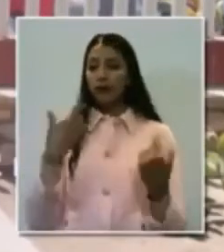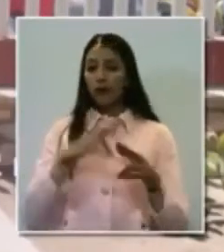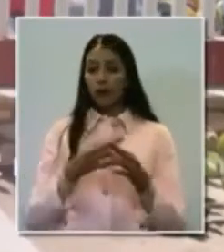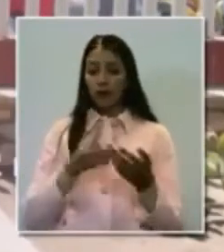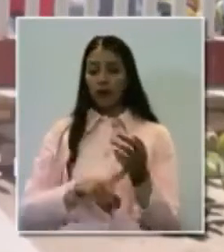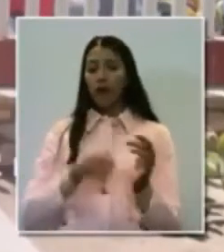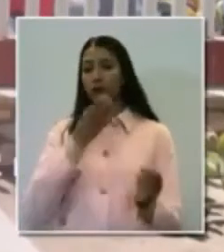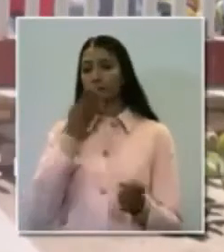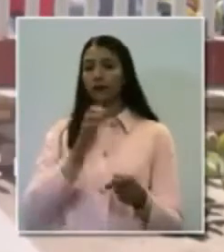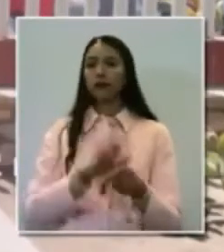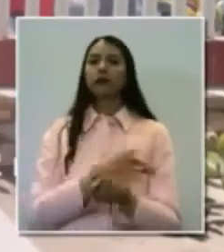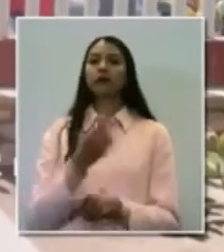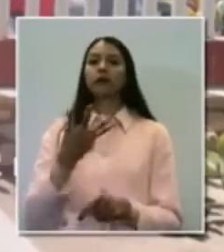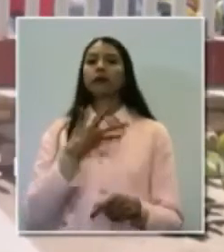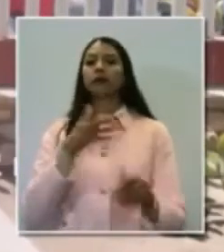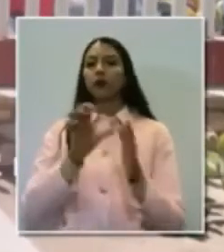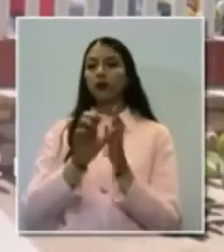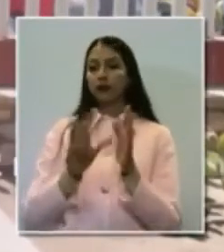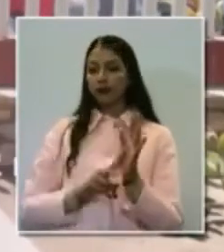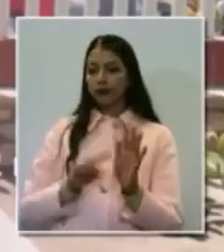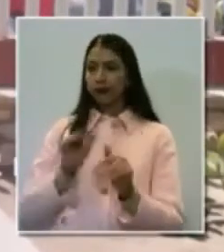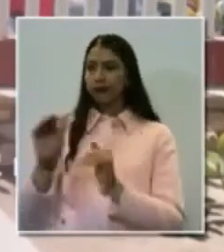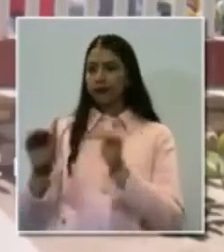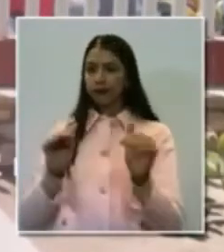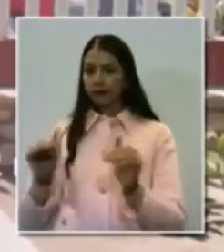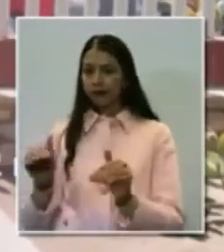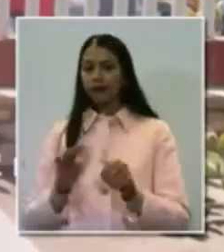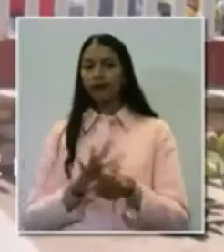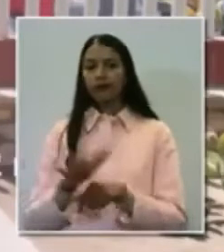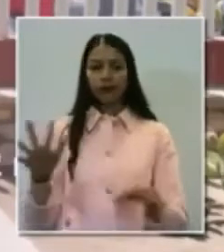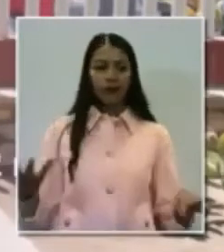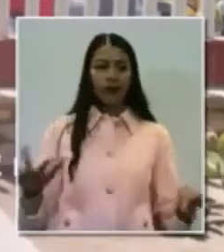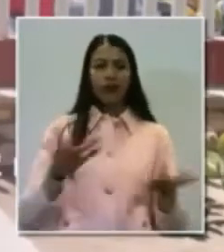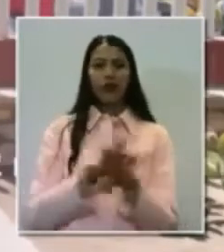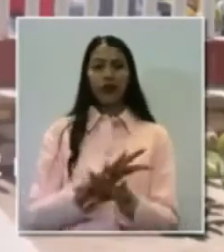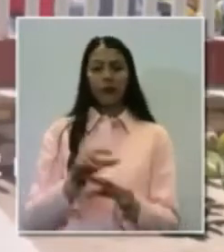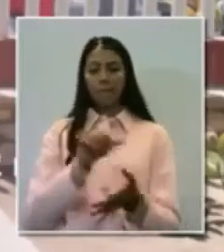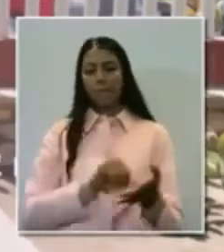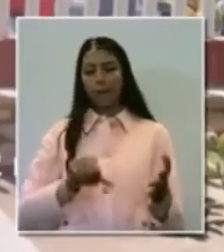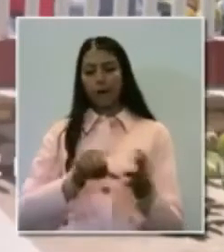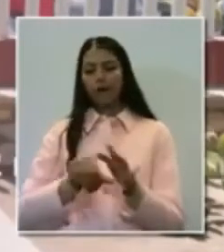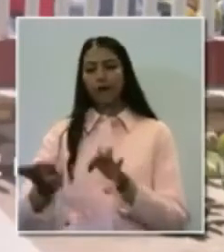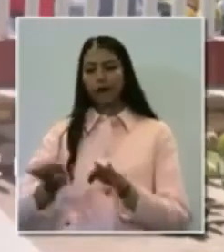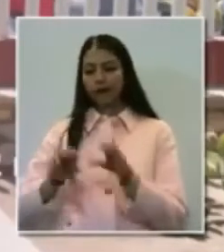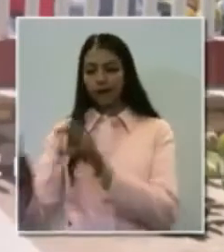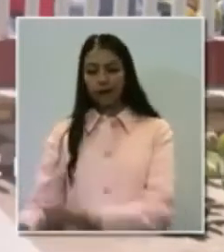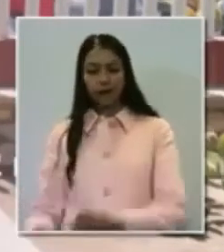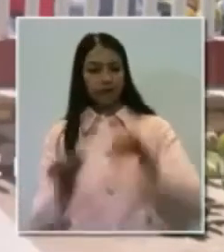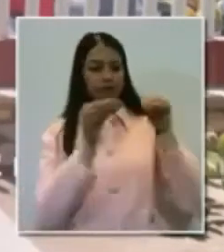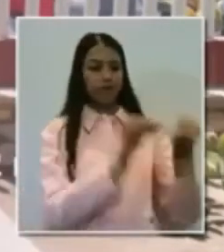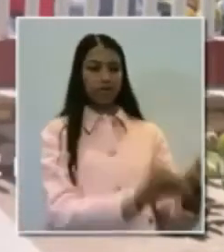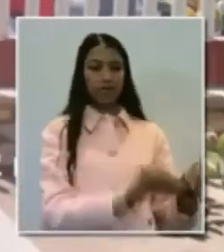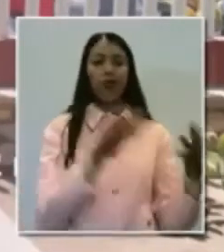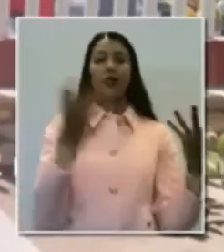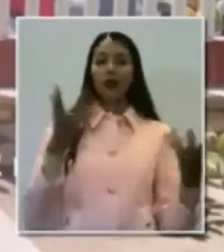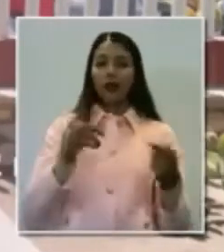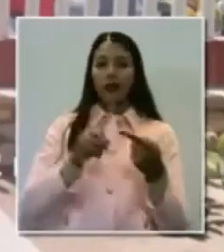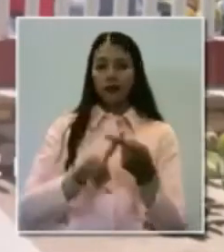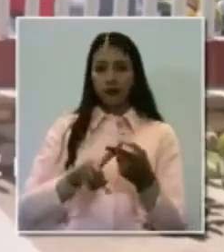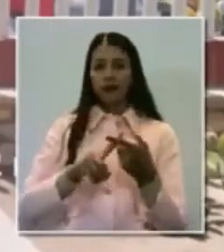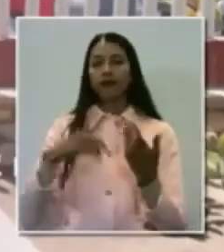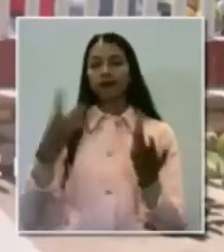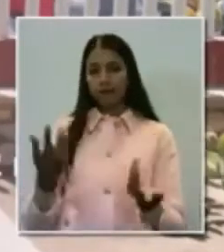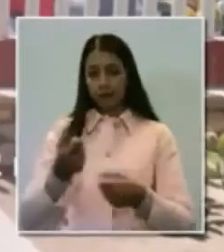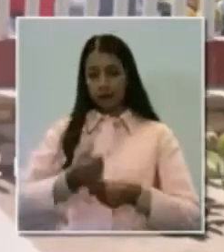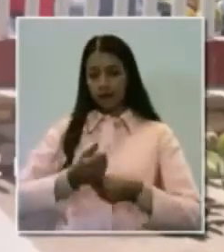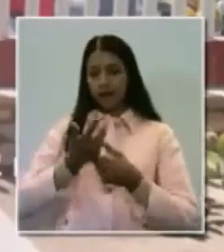escuelas? Porque hay las convocatorias irregulares de los cambios de centros de trabajo que realizan las